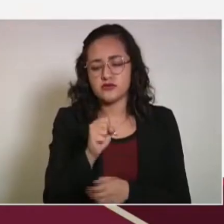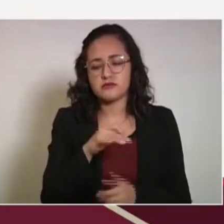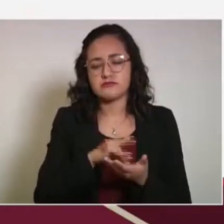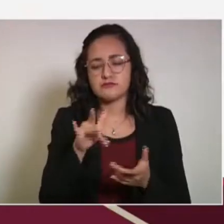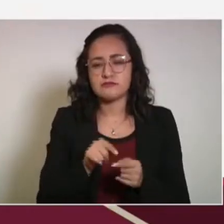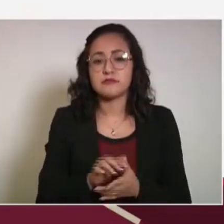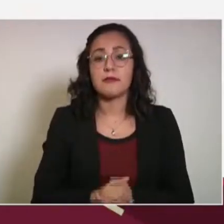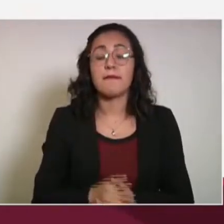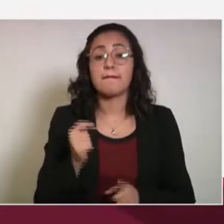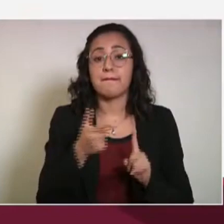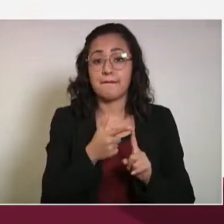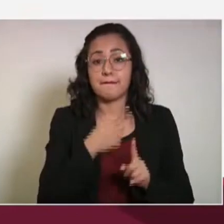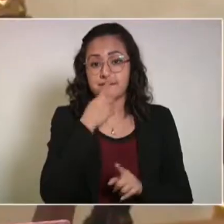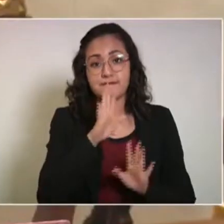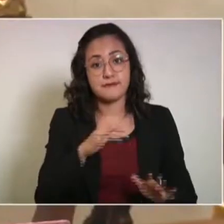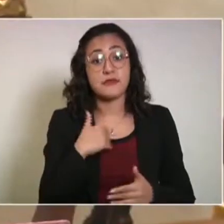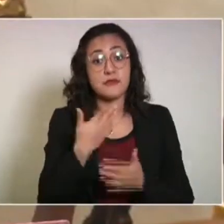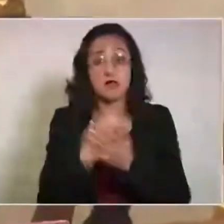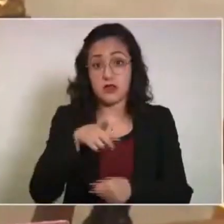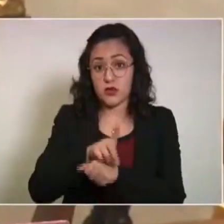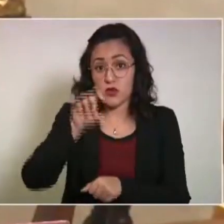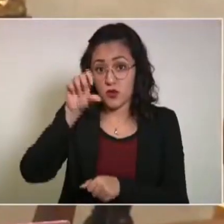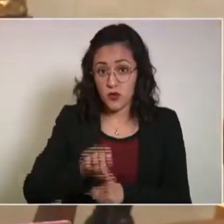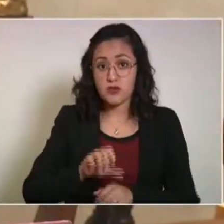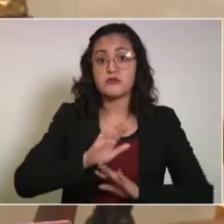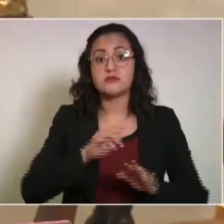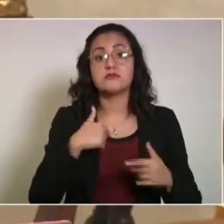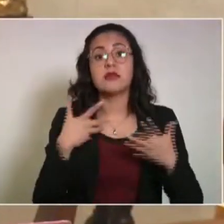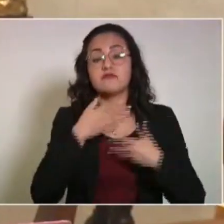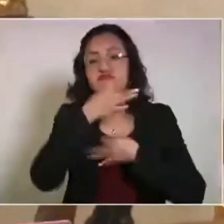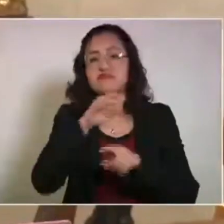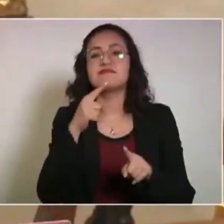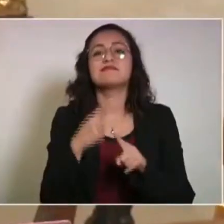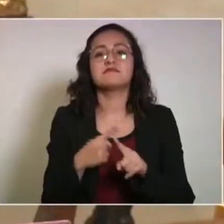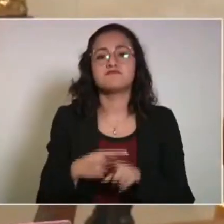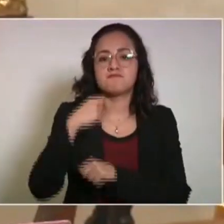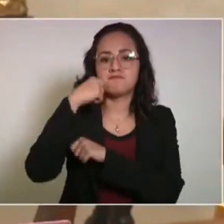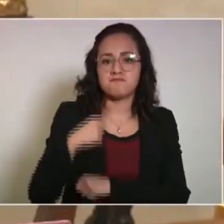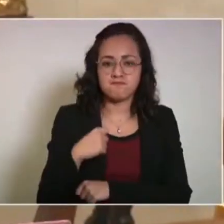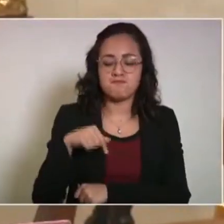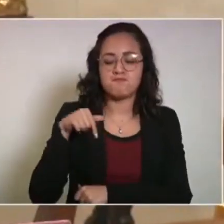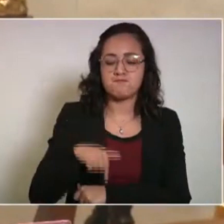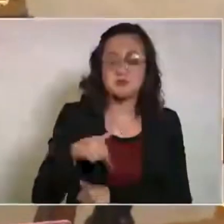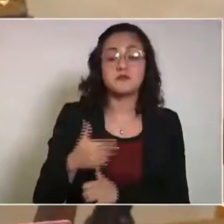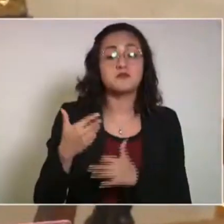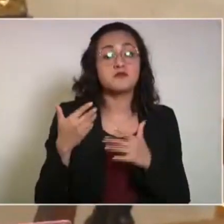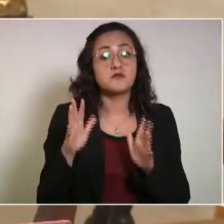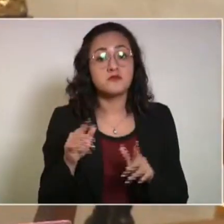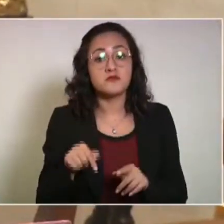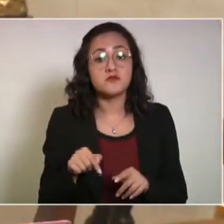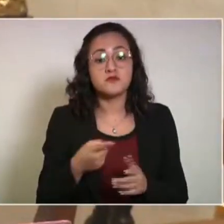infracciones. Primero decirte que espero que el día de hoy hagamos el anuncio de quien sea